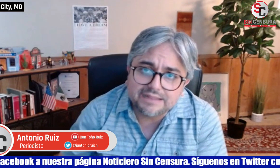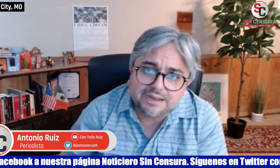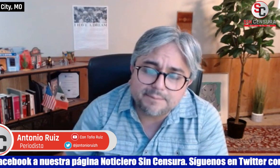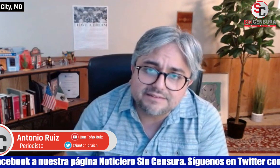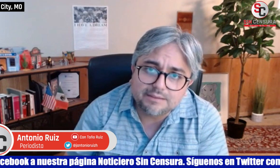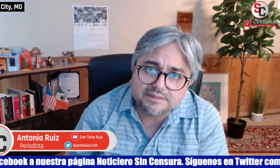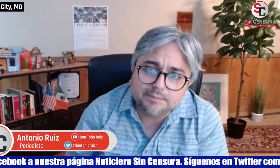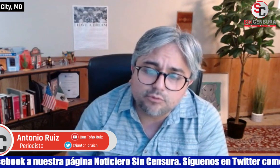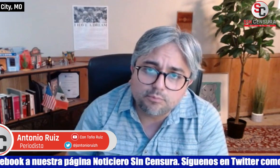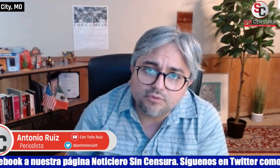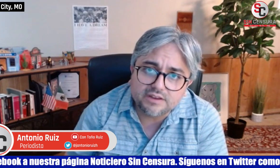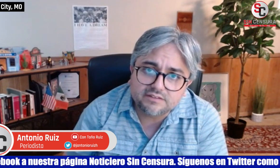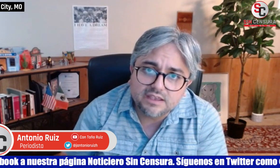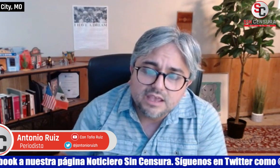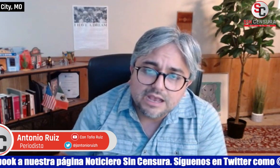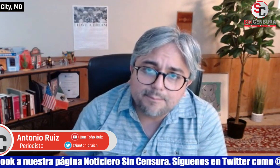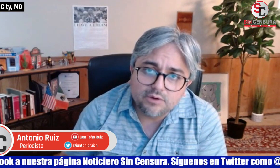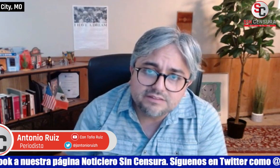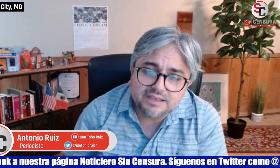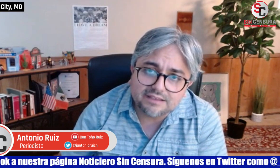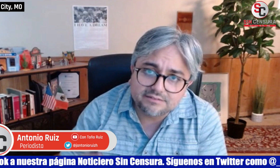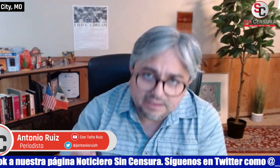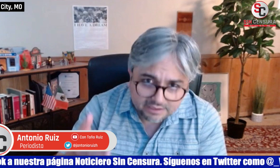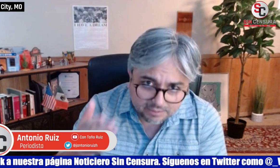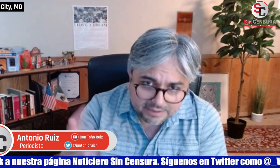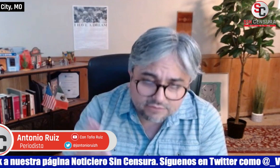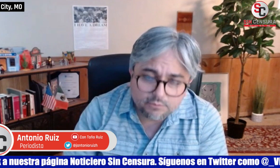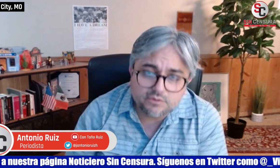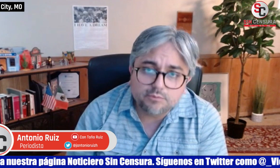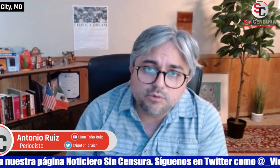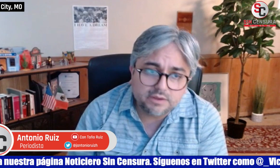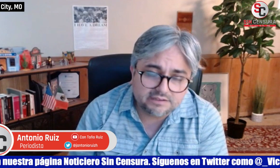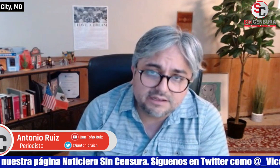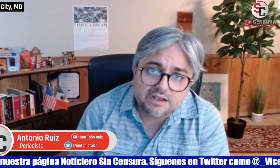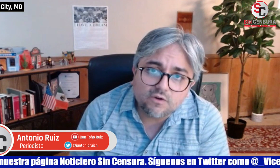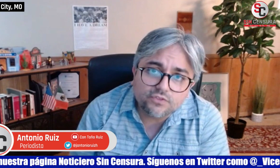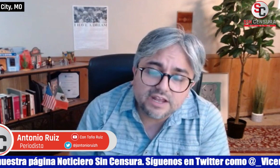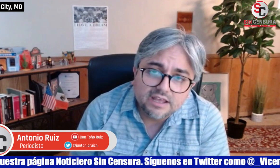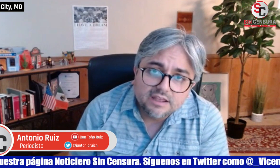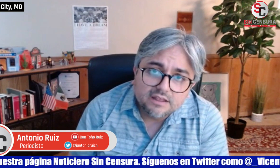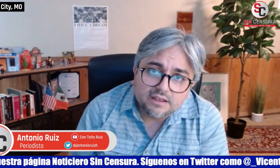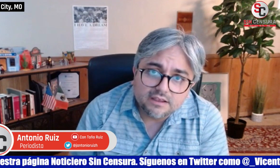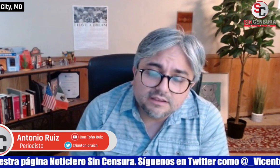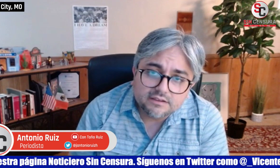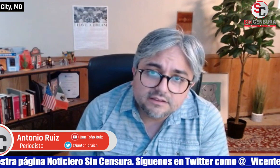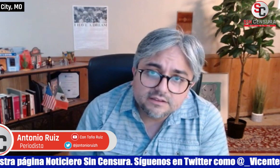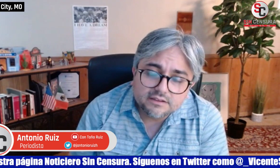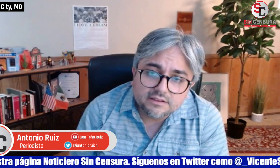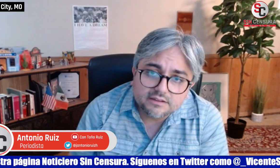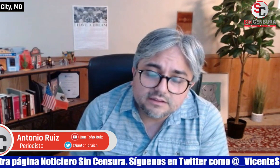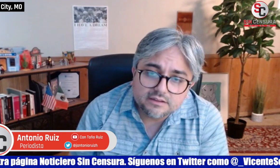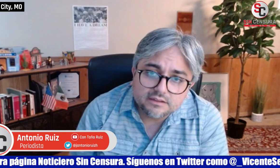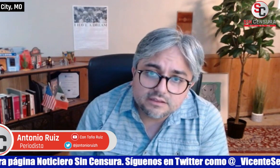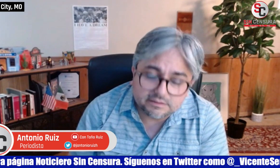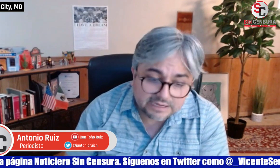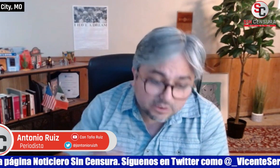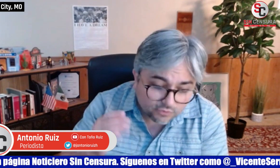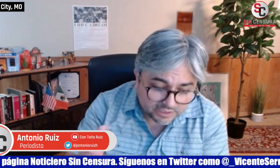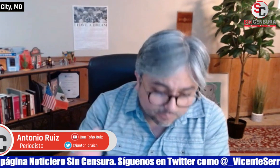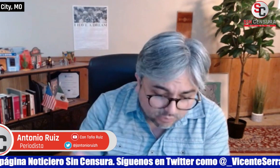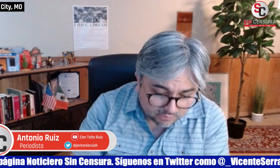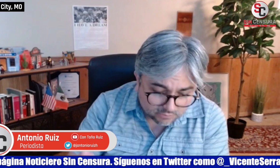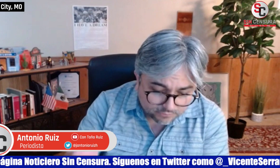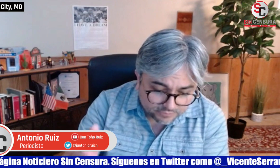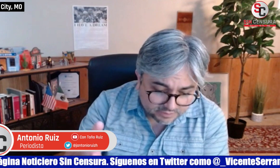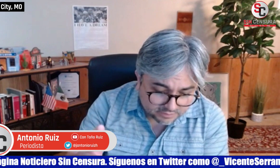a la patria, precisamente por oponerse a políticas que van a favor del pueblo y que están en contra, que están en